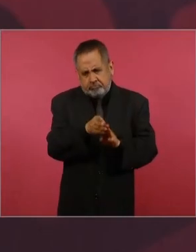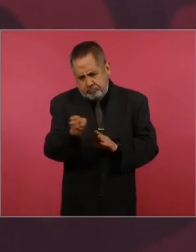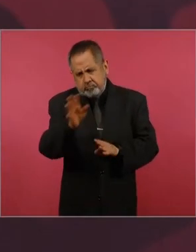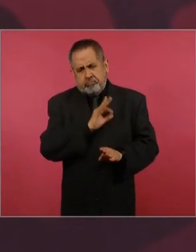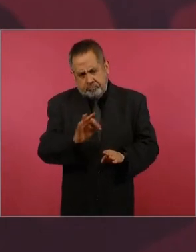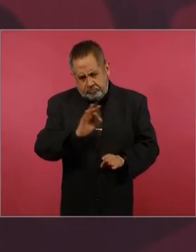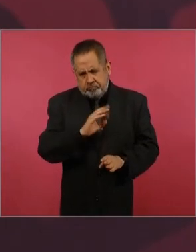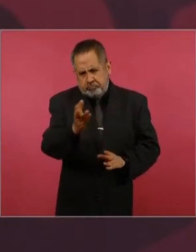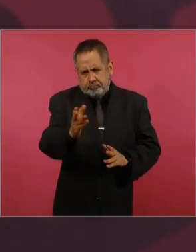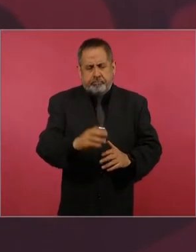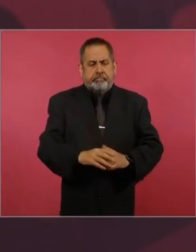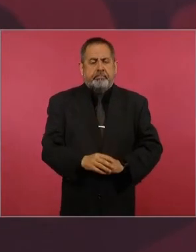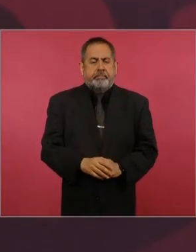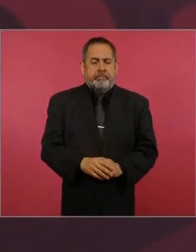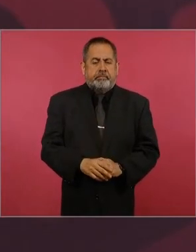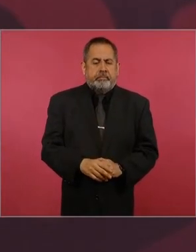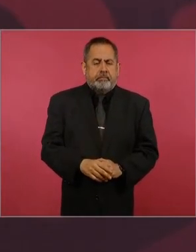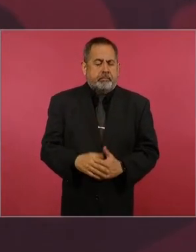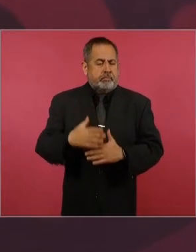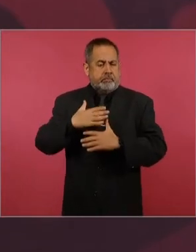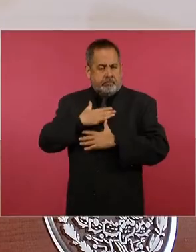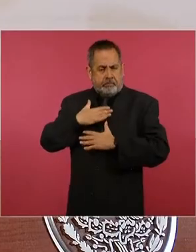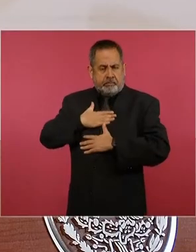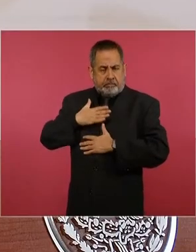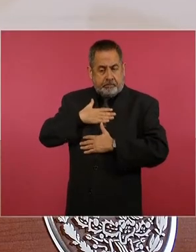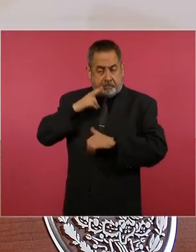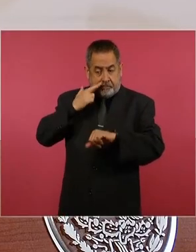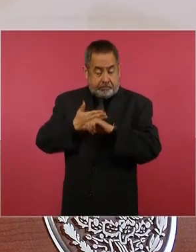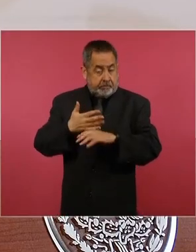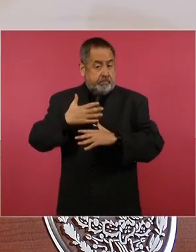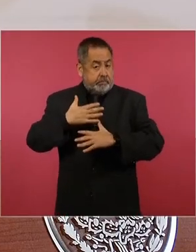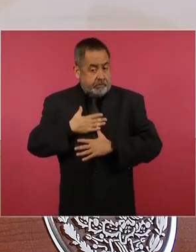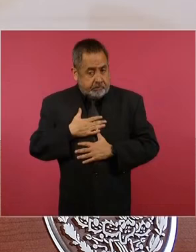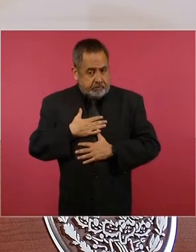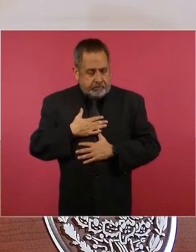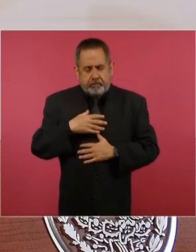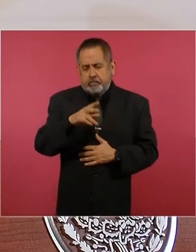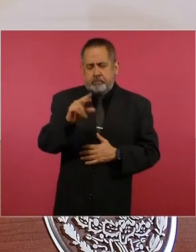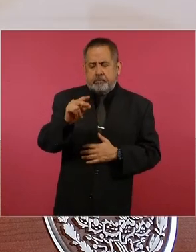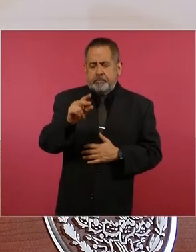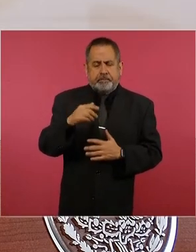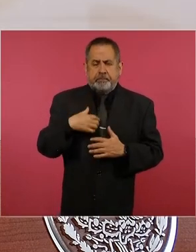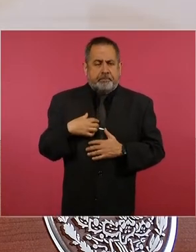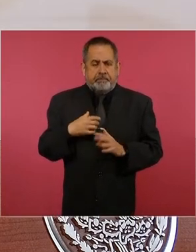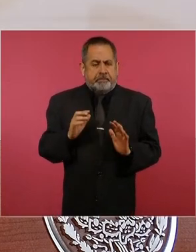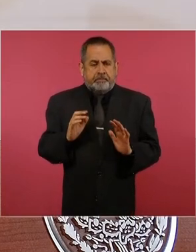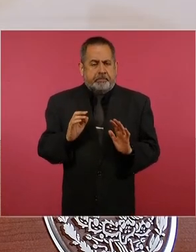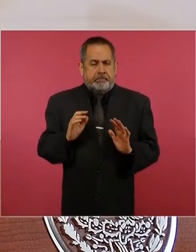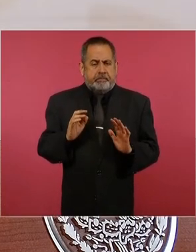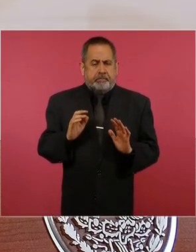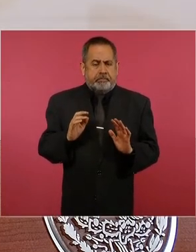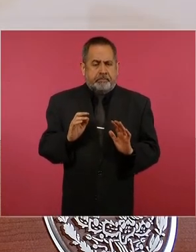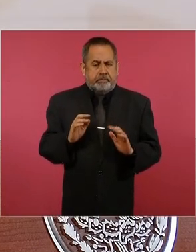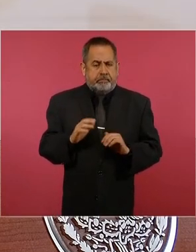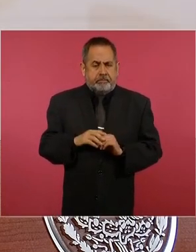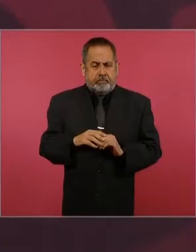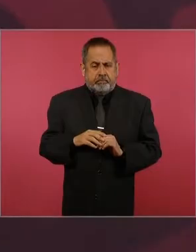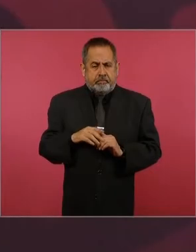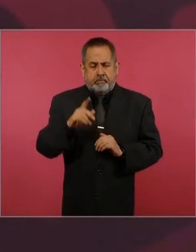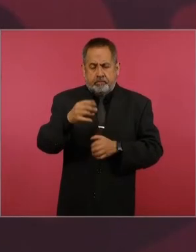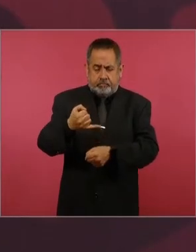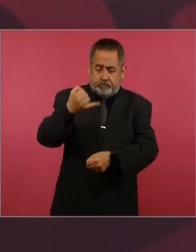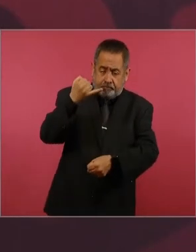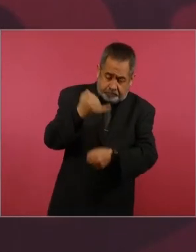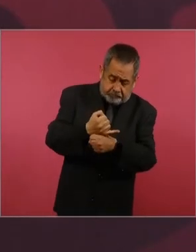eso. En lo que corresponde a nosotros, no vamos a cometer